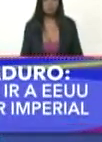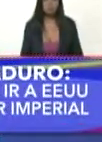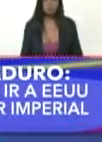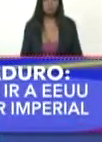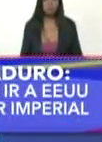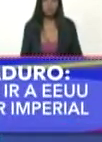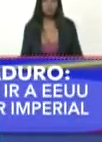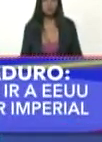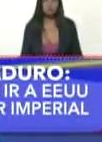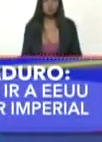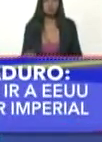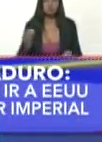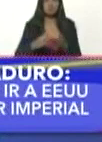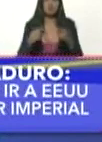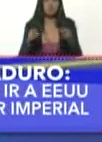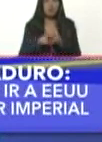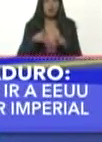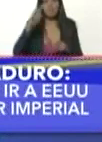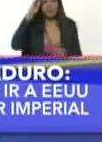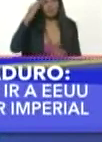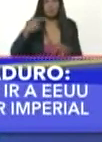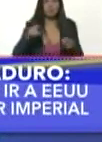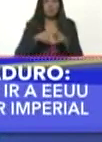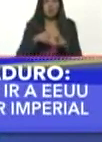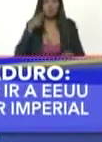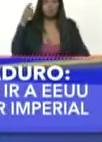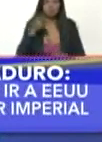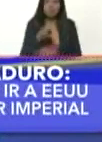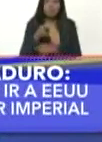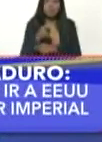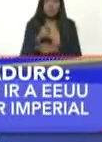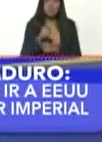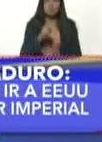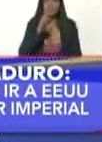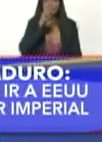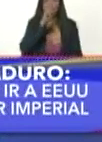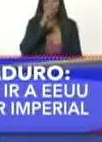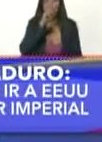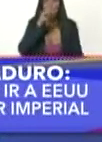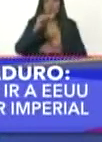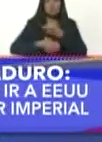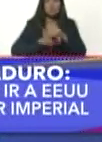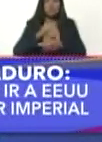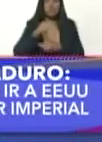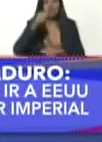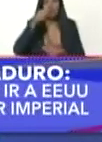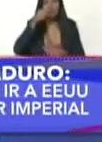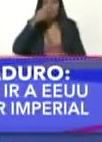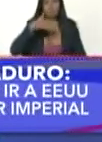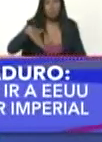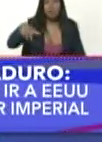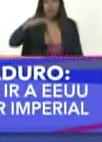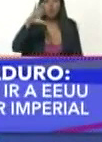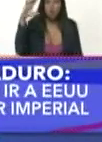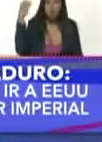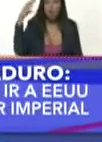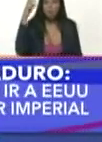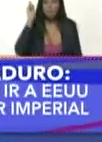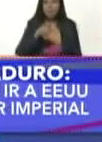Ocuparon militarmente y sometieron durante casi dos siglos a nuestro hermano pueblo de Colombia.